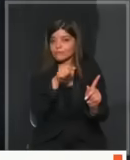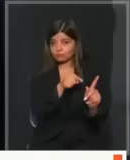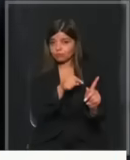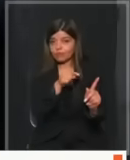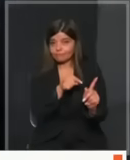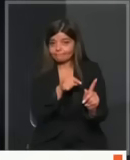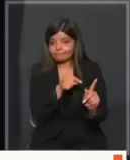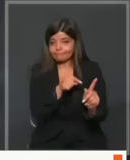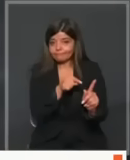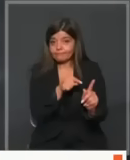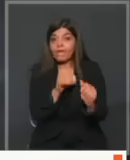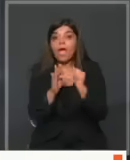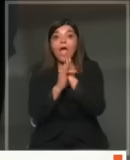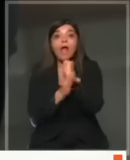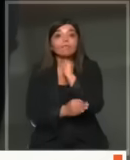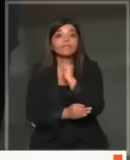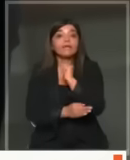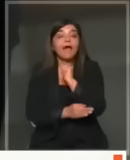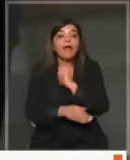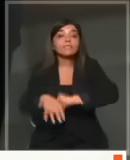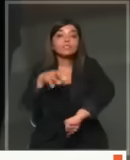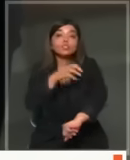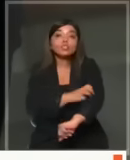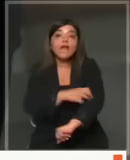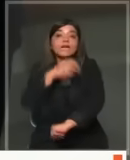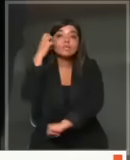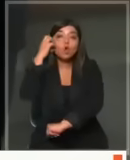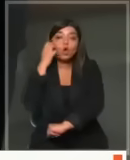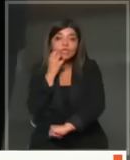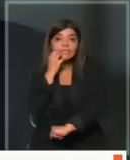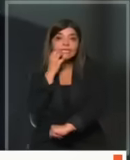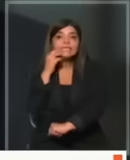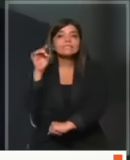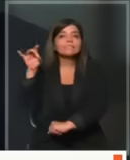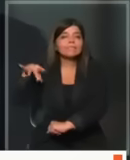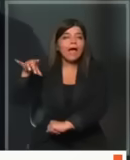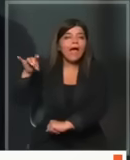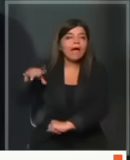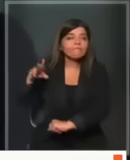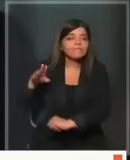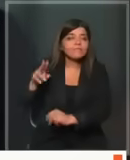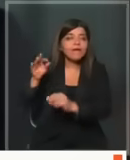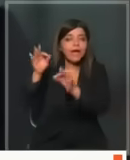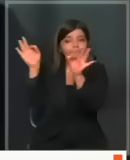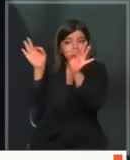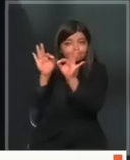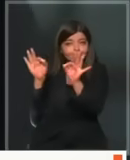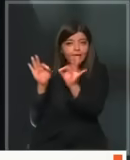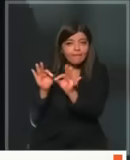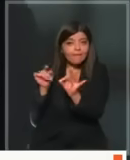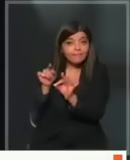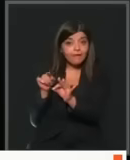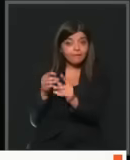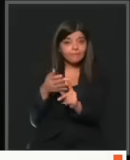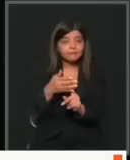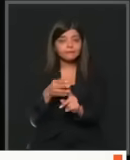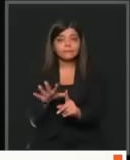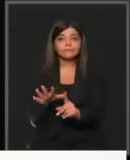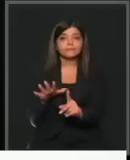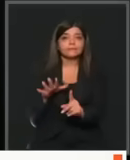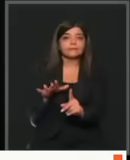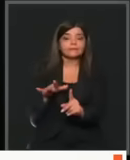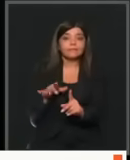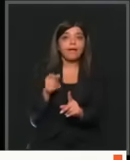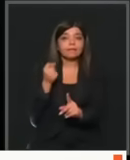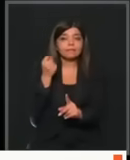El fiscal regional de O'Higgins recuerda que en la medida que conocían detalles del secuestro, se iban sorprendiendo aún más. Pronto se dieron cuenta que